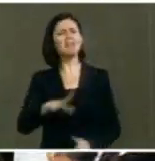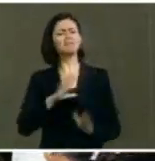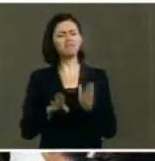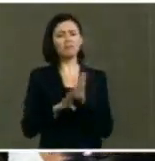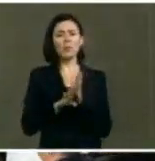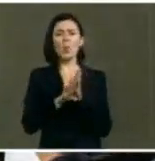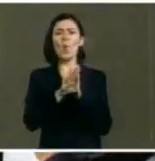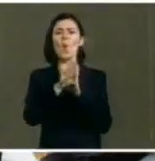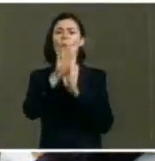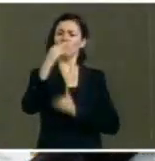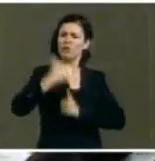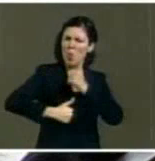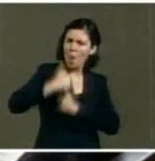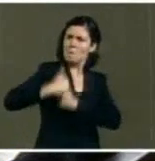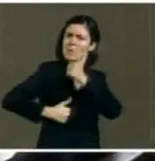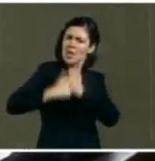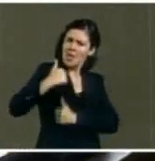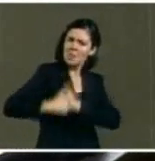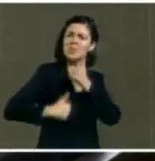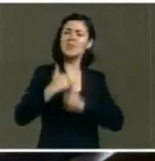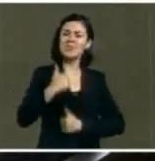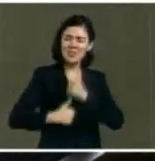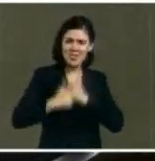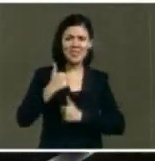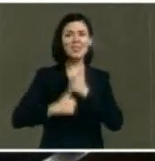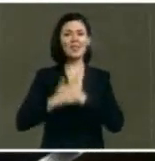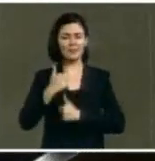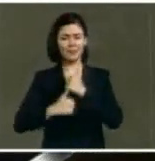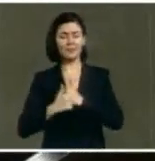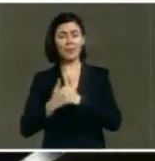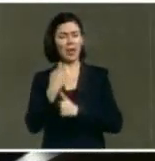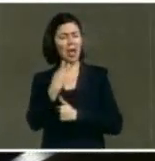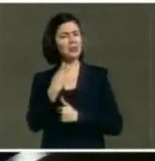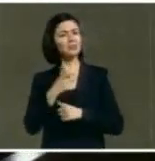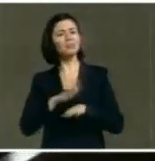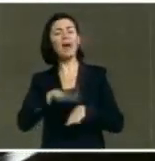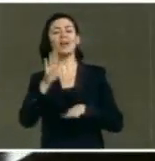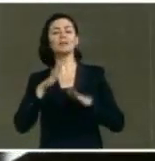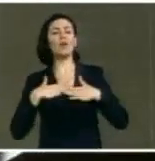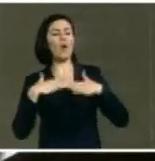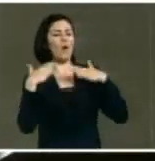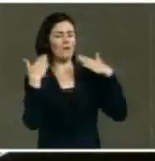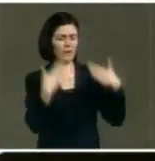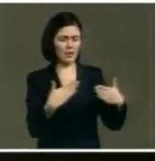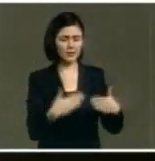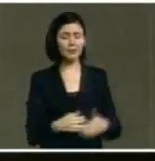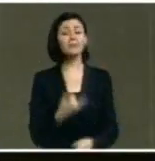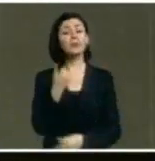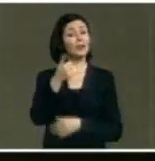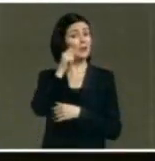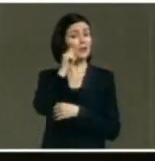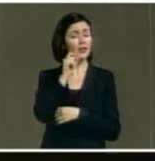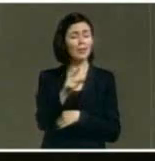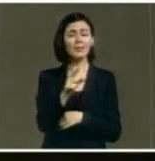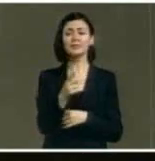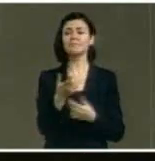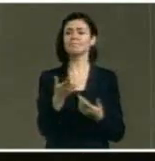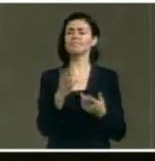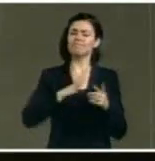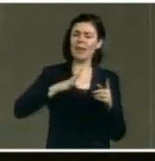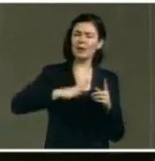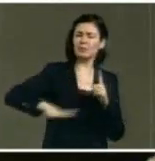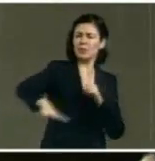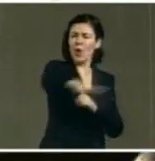competitividad, consolidándose como un destino confiable para invertir. Incluso en un entorno